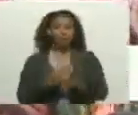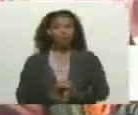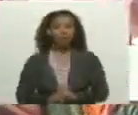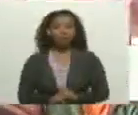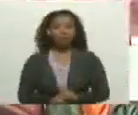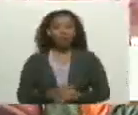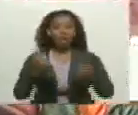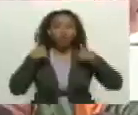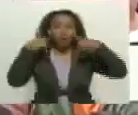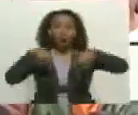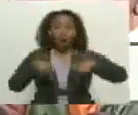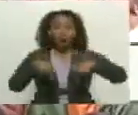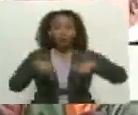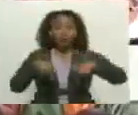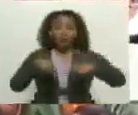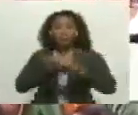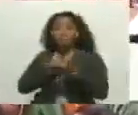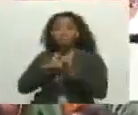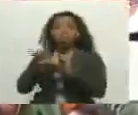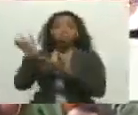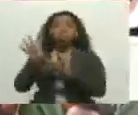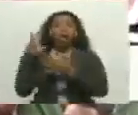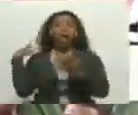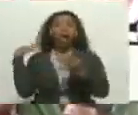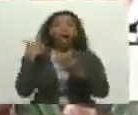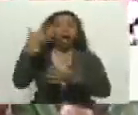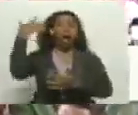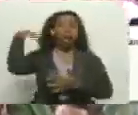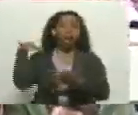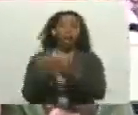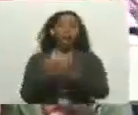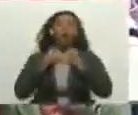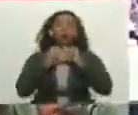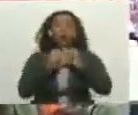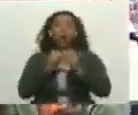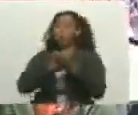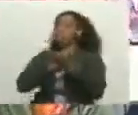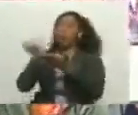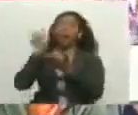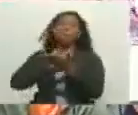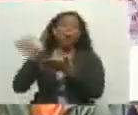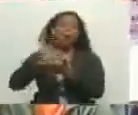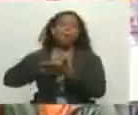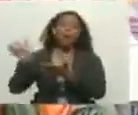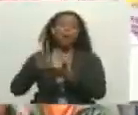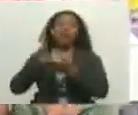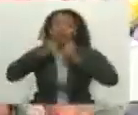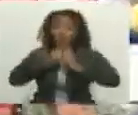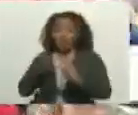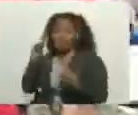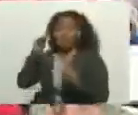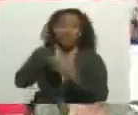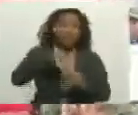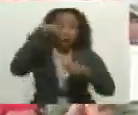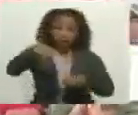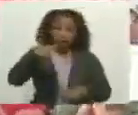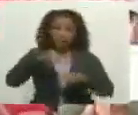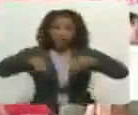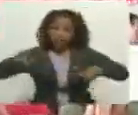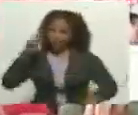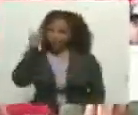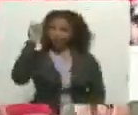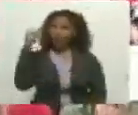De aquí los echaron hace no sé cuántos años y de aquí los seguiremos echando cada vez que intenten meterse en suelo yaracuyano.